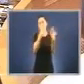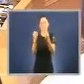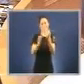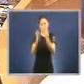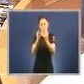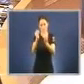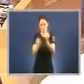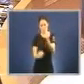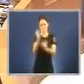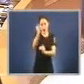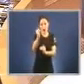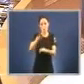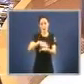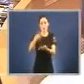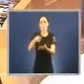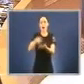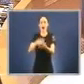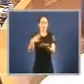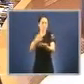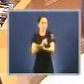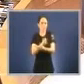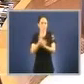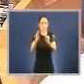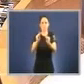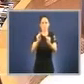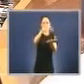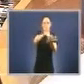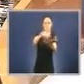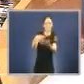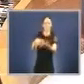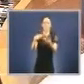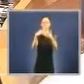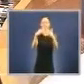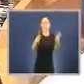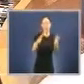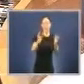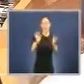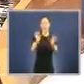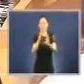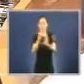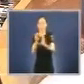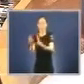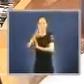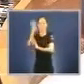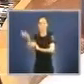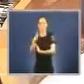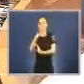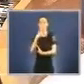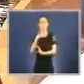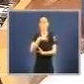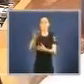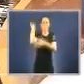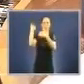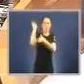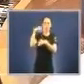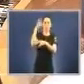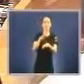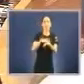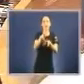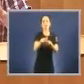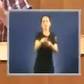que pagar polos galpóns, alprendes, naves que algún día serviron para ter unha explotación gandeira e nin siquiera